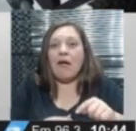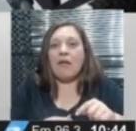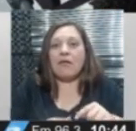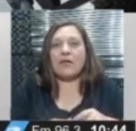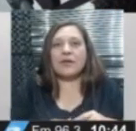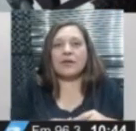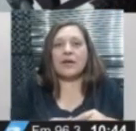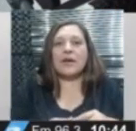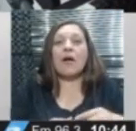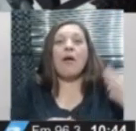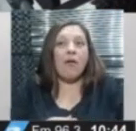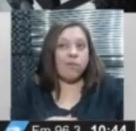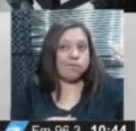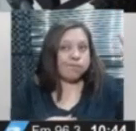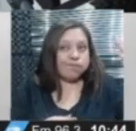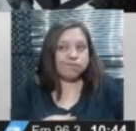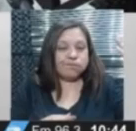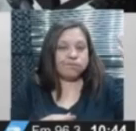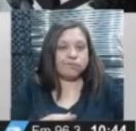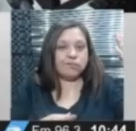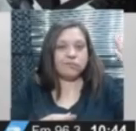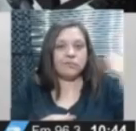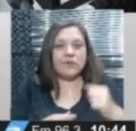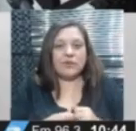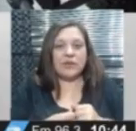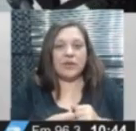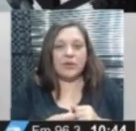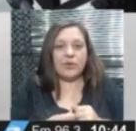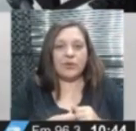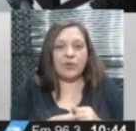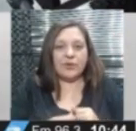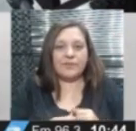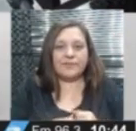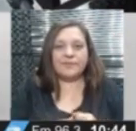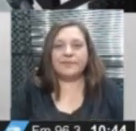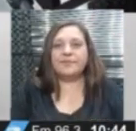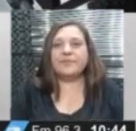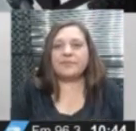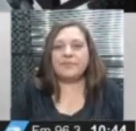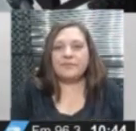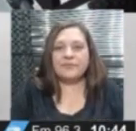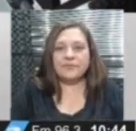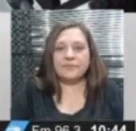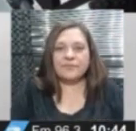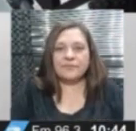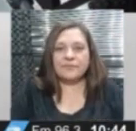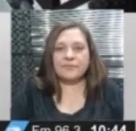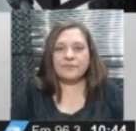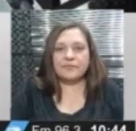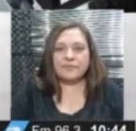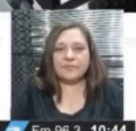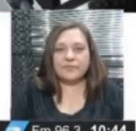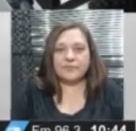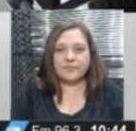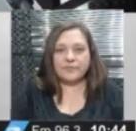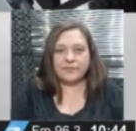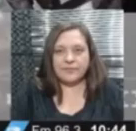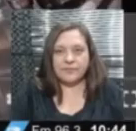de de un discurso muy valeroso de otra de sus integrantes Gracias hasta